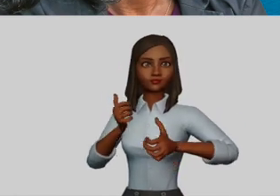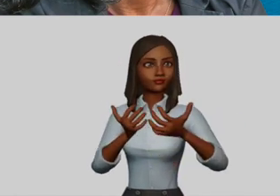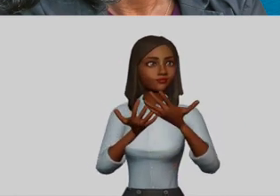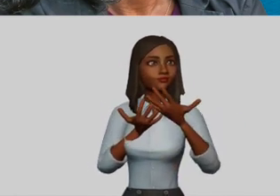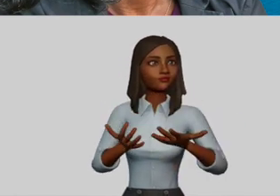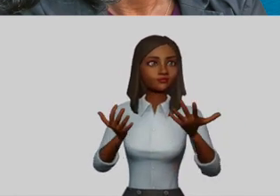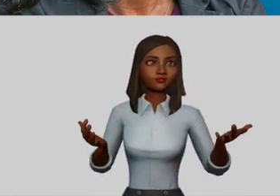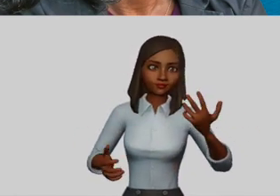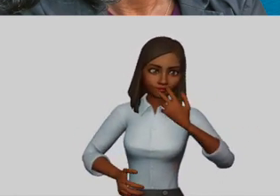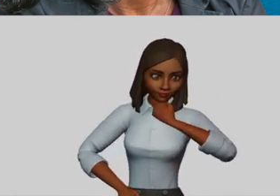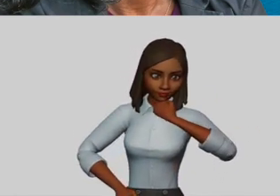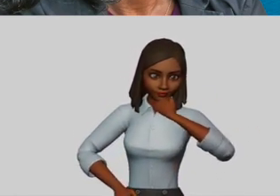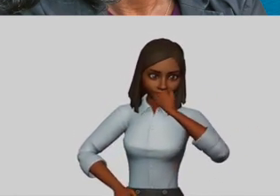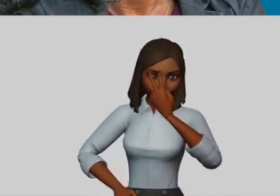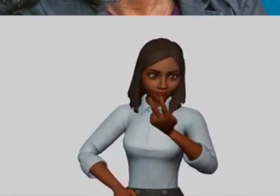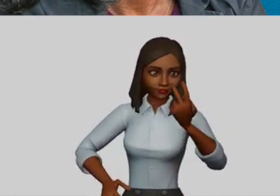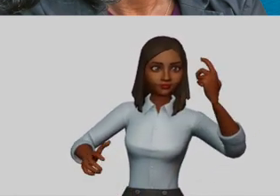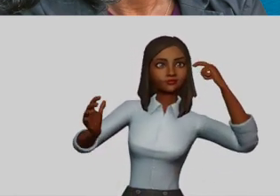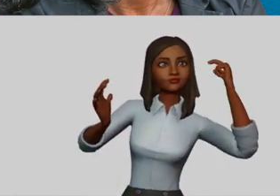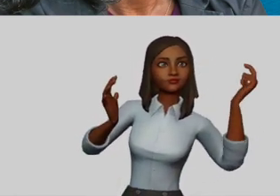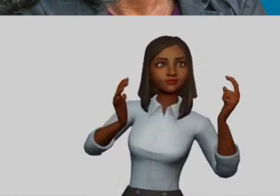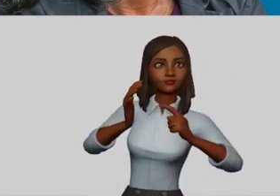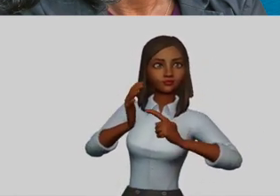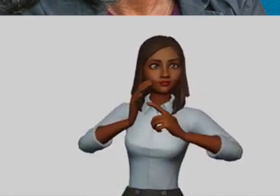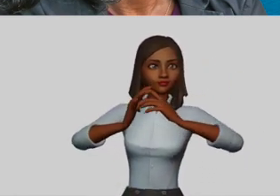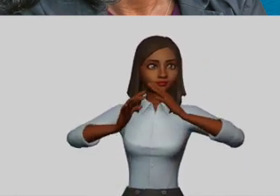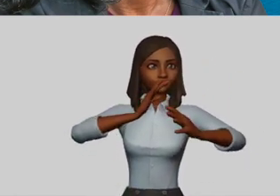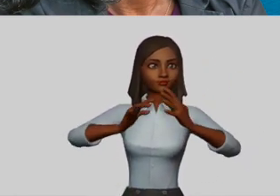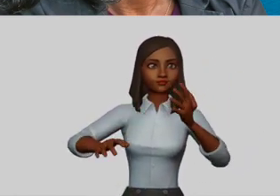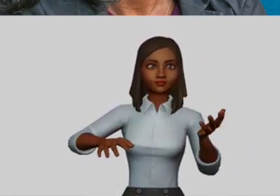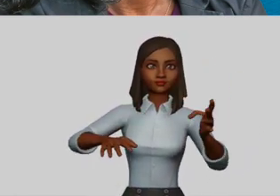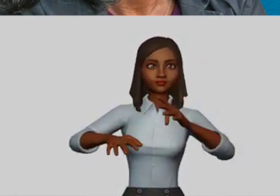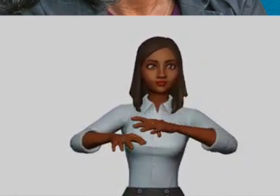posibilidades de conversación tiene, menos tiene el...